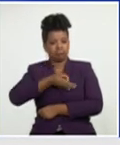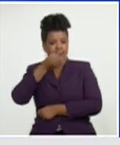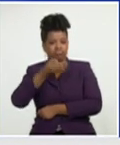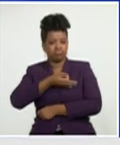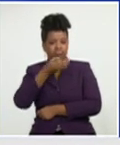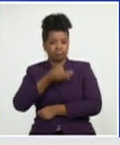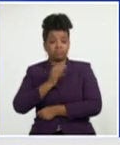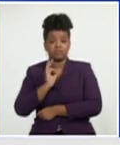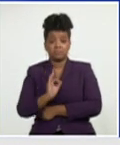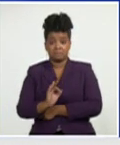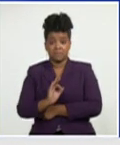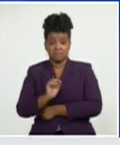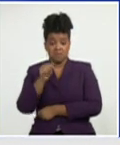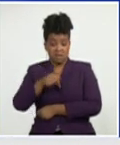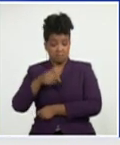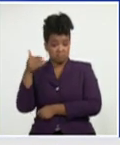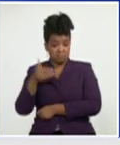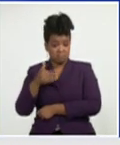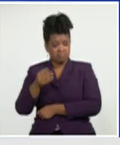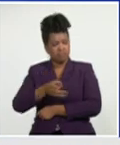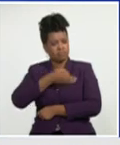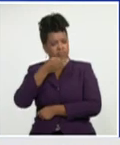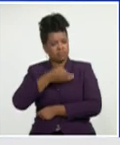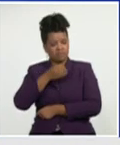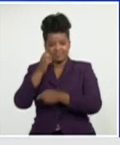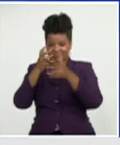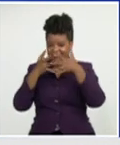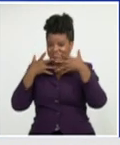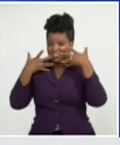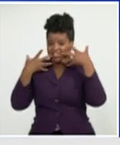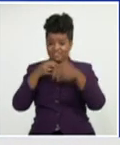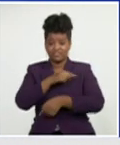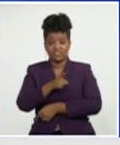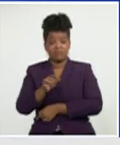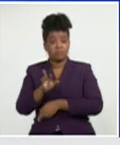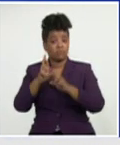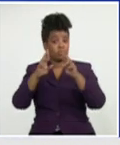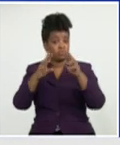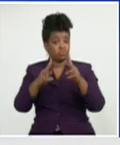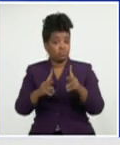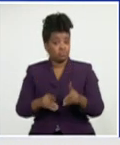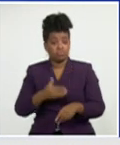encuentro que tuvimos aquí también lo felices que estaban con estos resultados de la fase